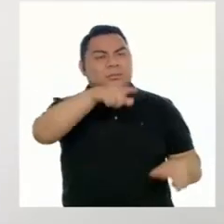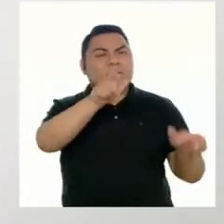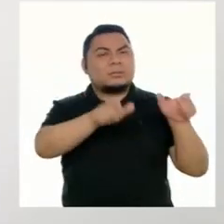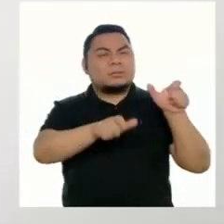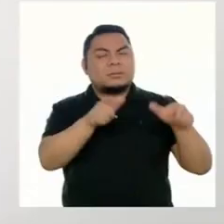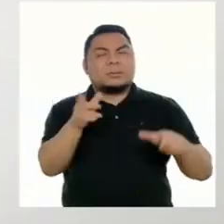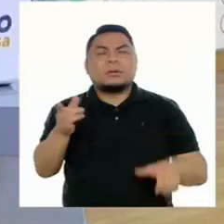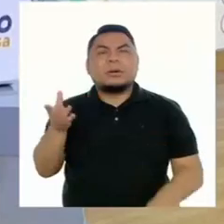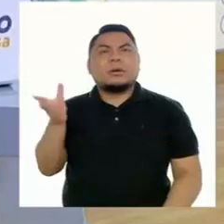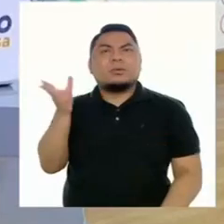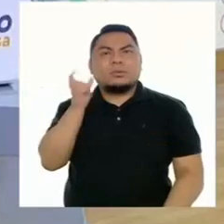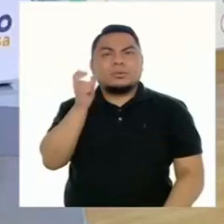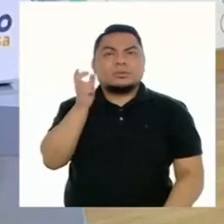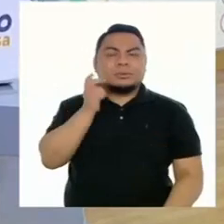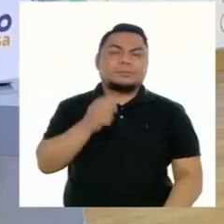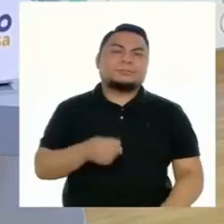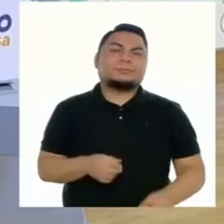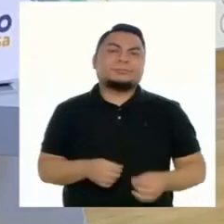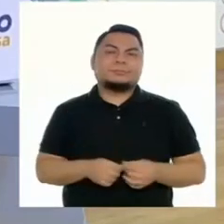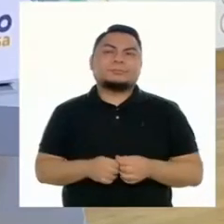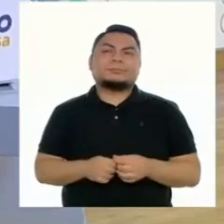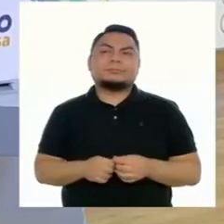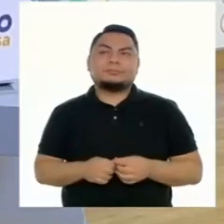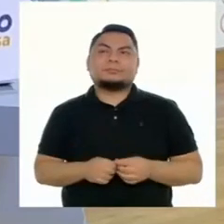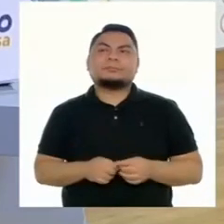público receptor.